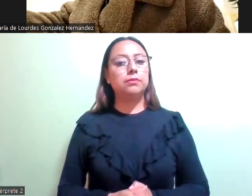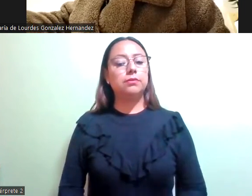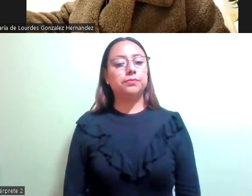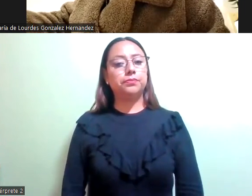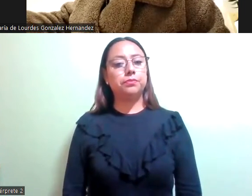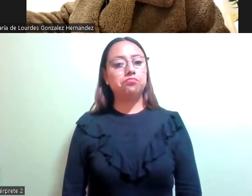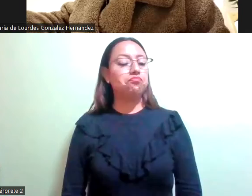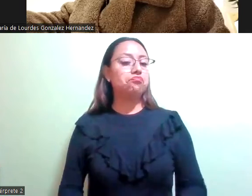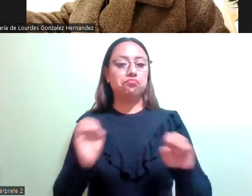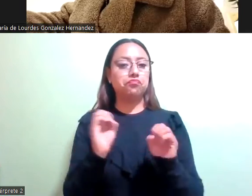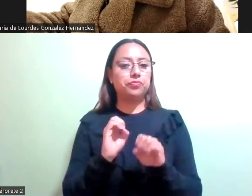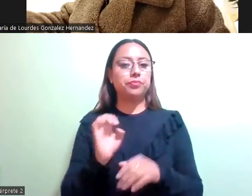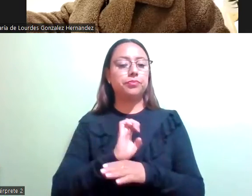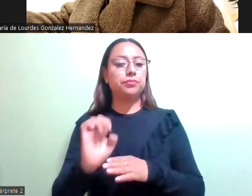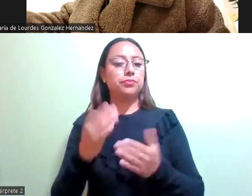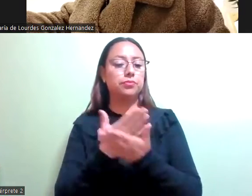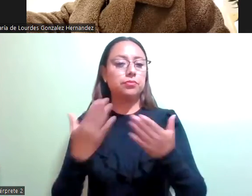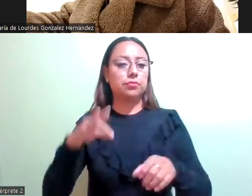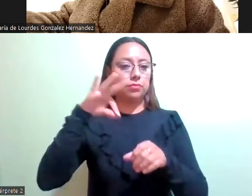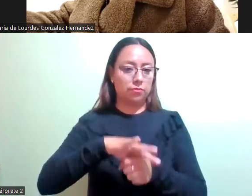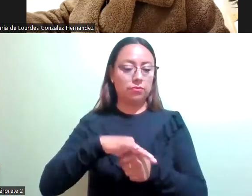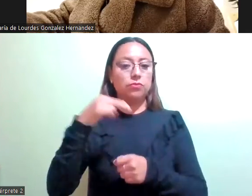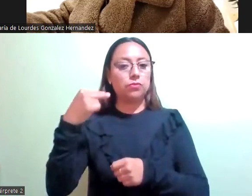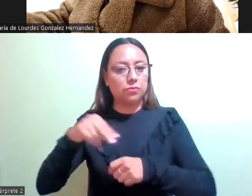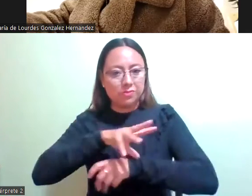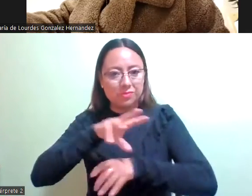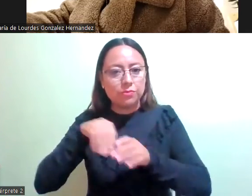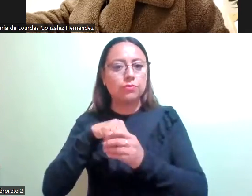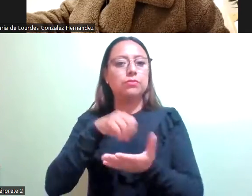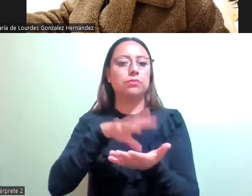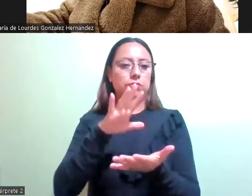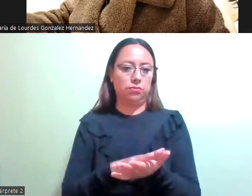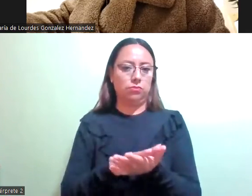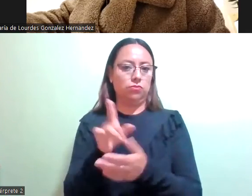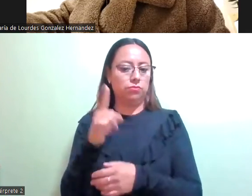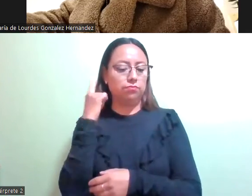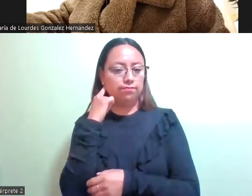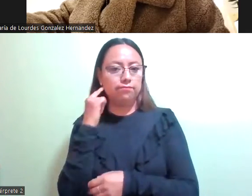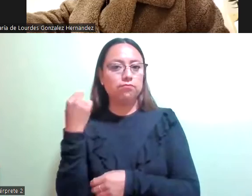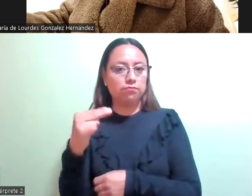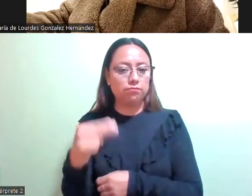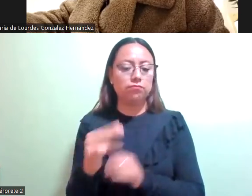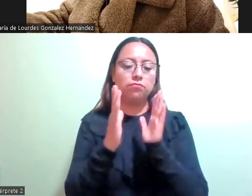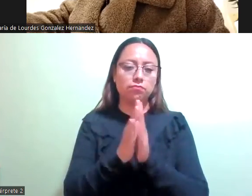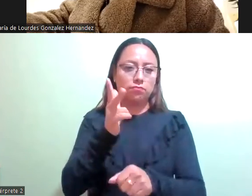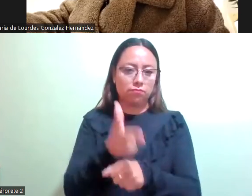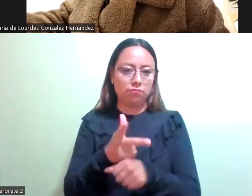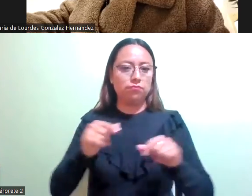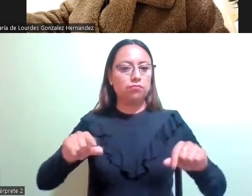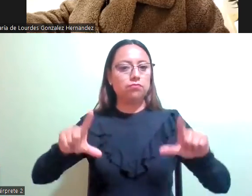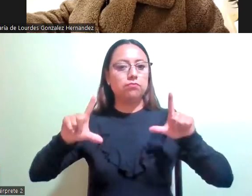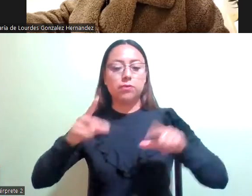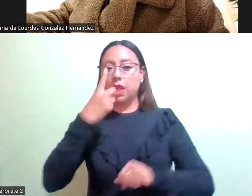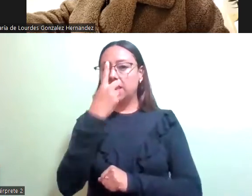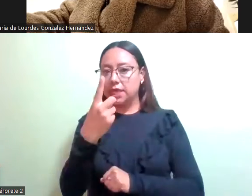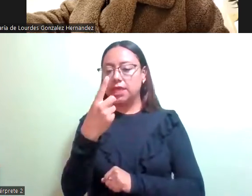De no ser así, se procederá a votar de forma nominal, por lo que al escuchar su nombre le solicito encender su cámara e indicar el